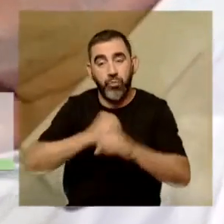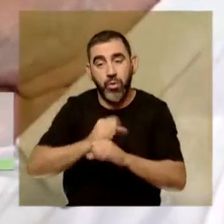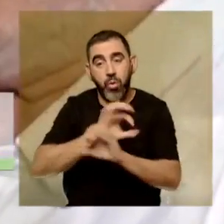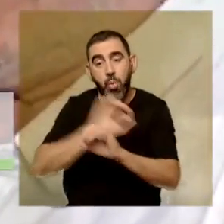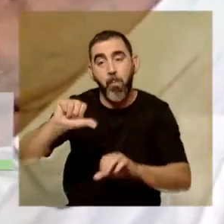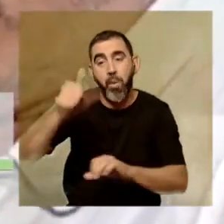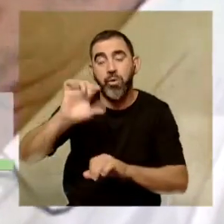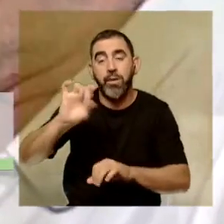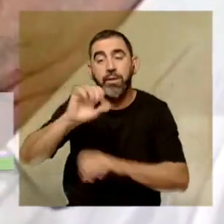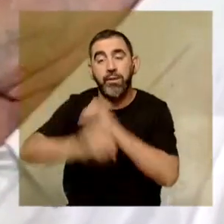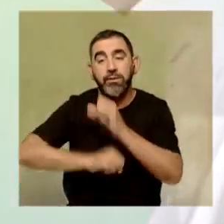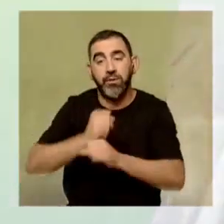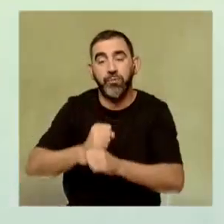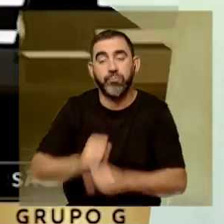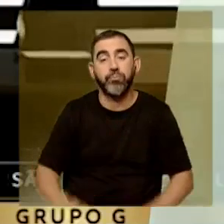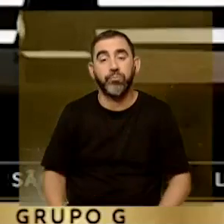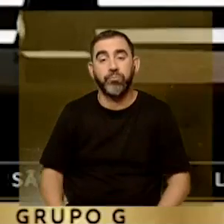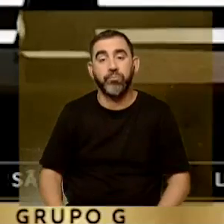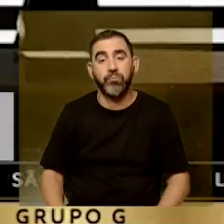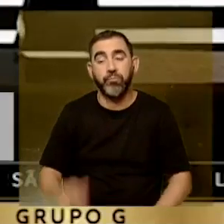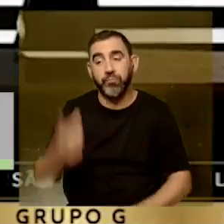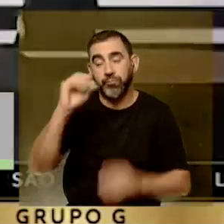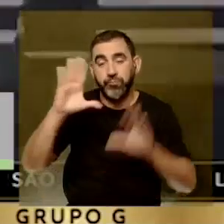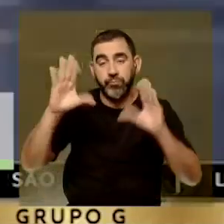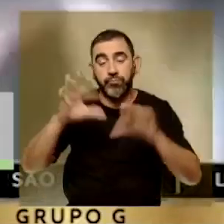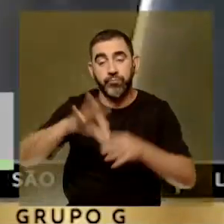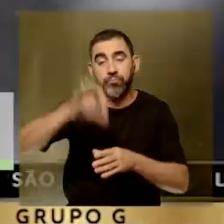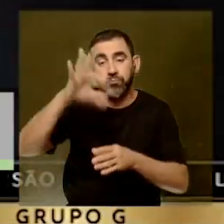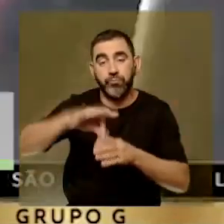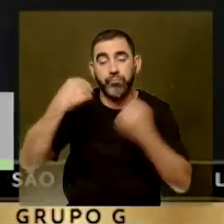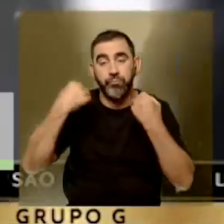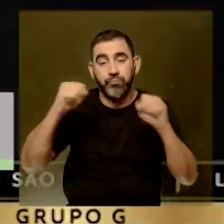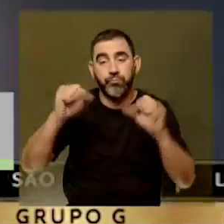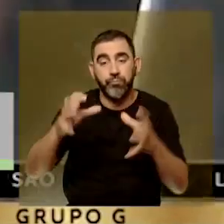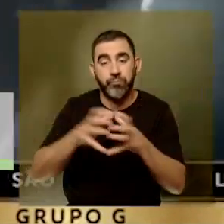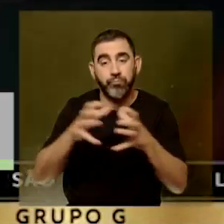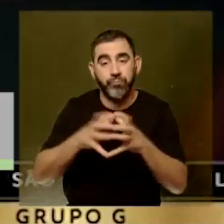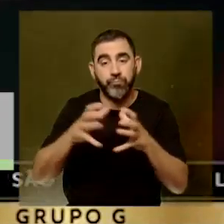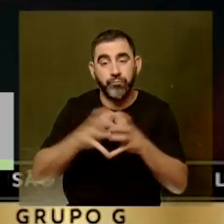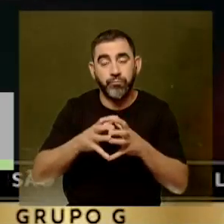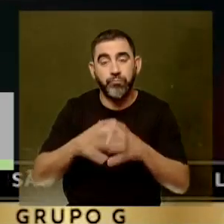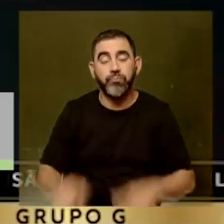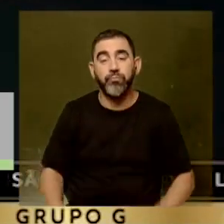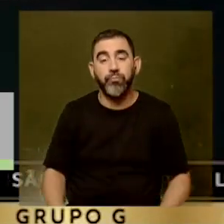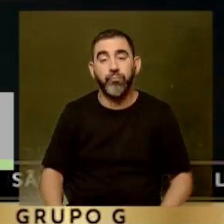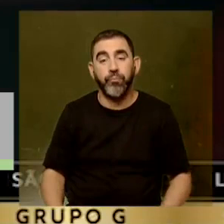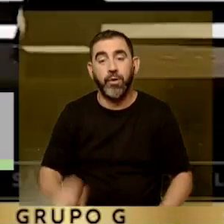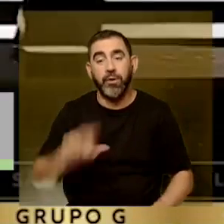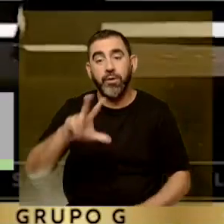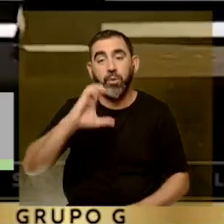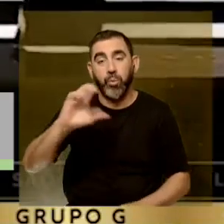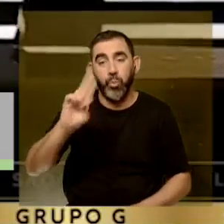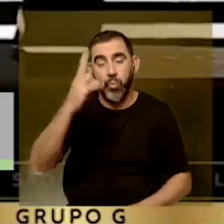y mayores de 15. Anoche se realizó el sorteo de la fase de grupos de la Copa Libertadores que tiene 3